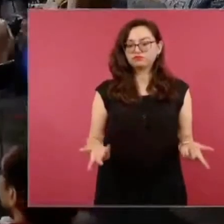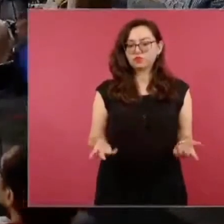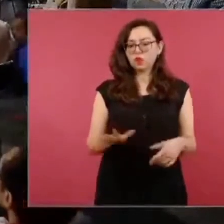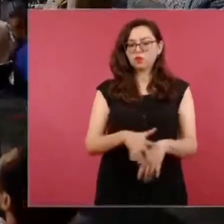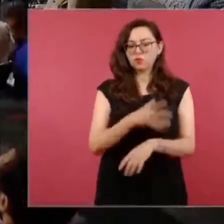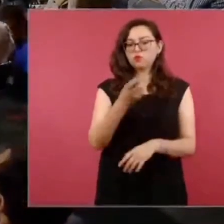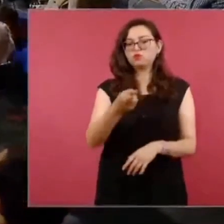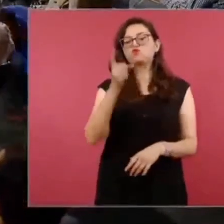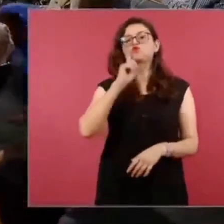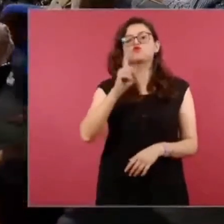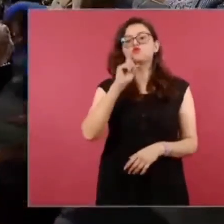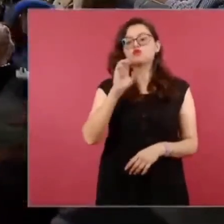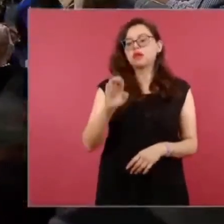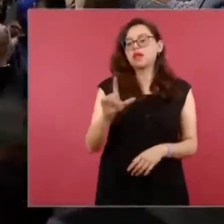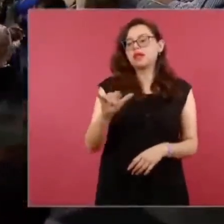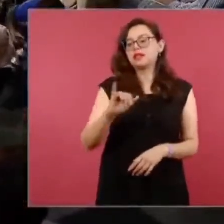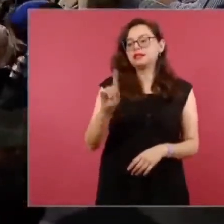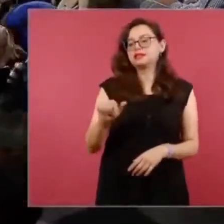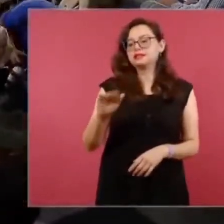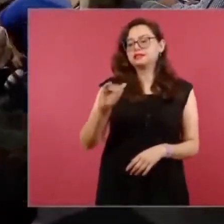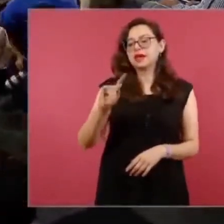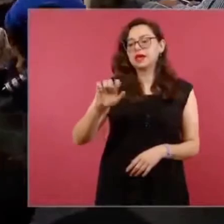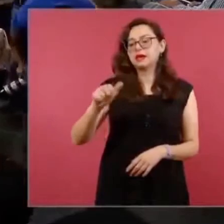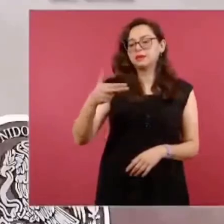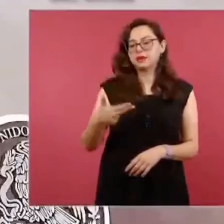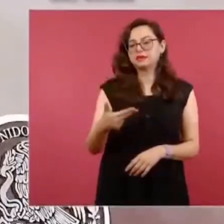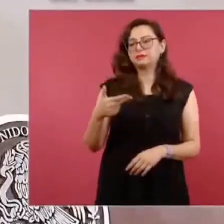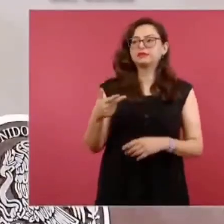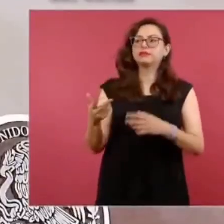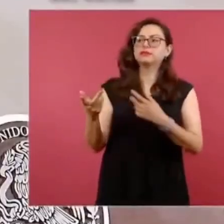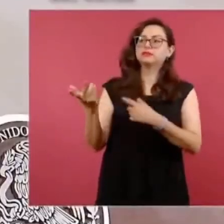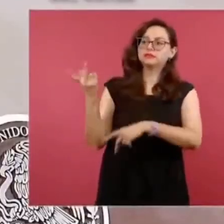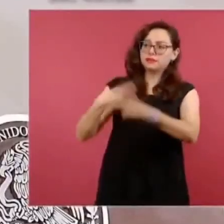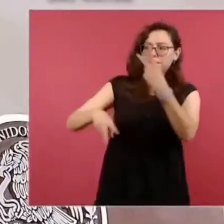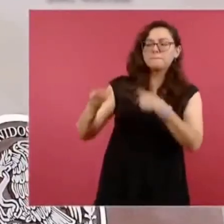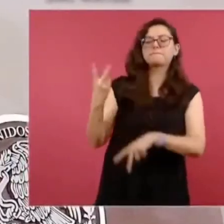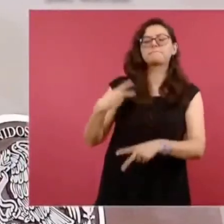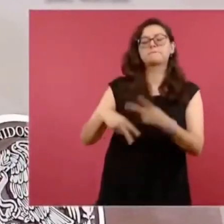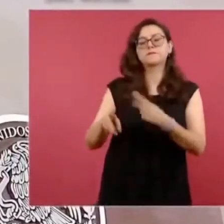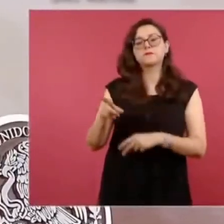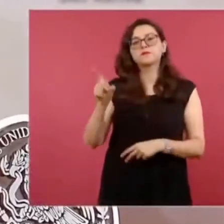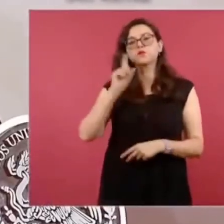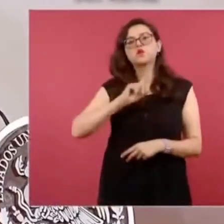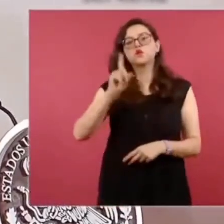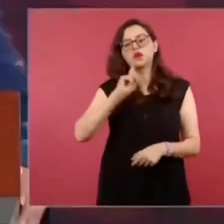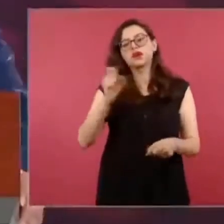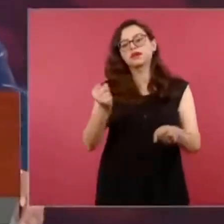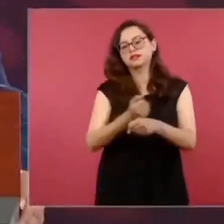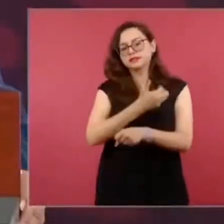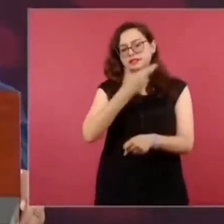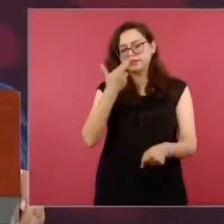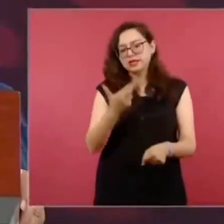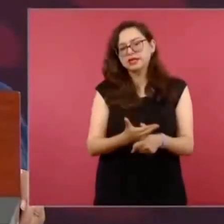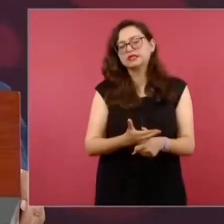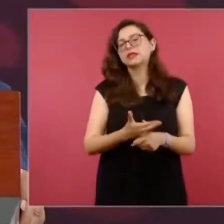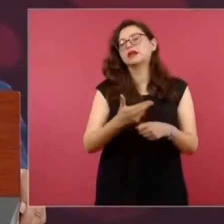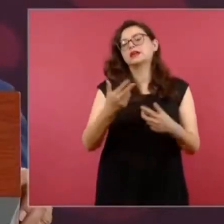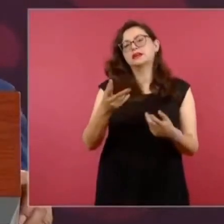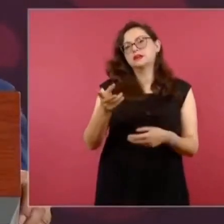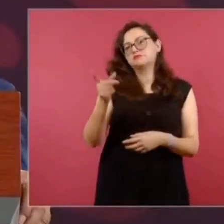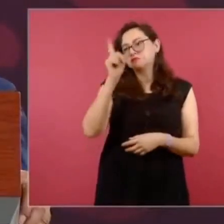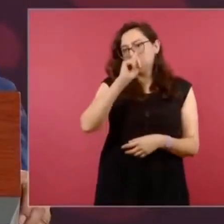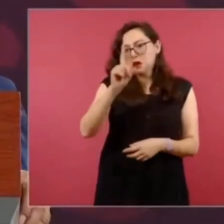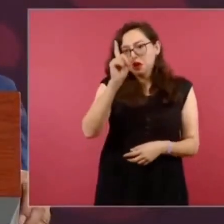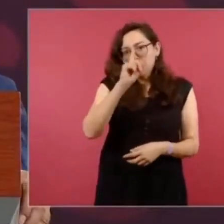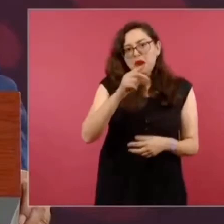Elizabeth, que es la secretaria, asesora, consejera de seguridad del presidente